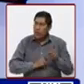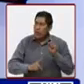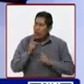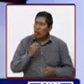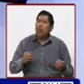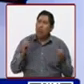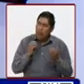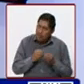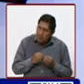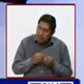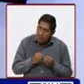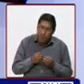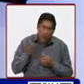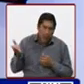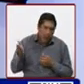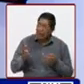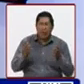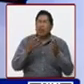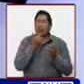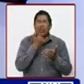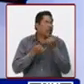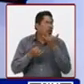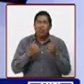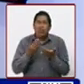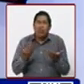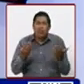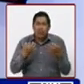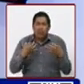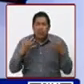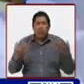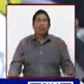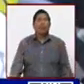que había ocurrido en Entre Ríos. A ver, escuchemos atentamente esta nota.